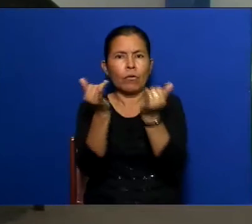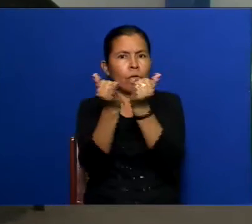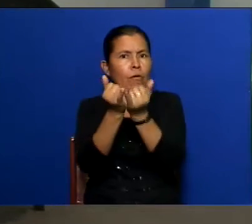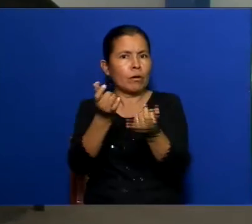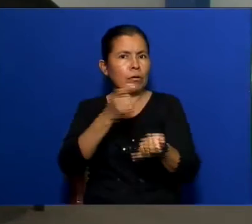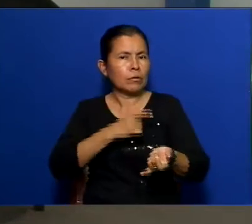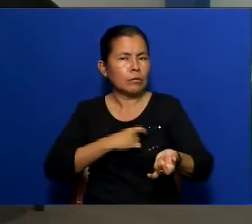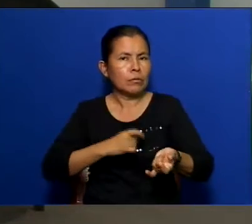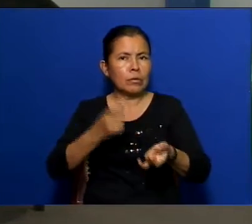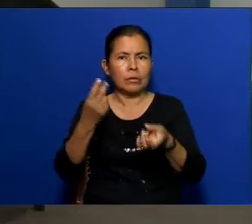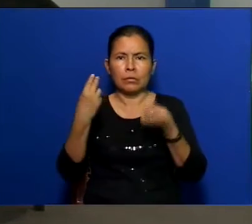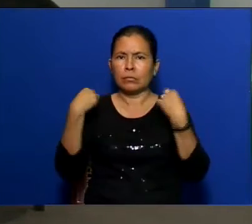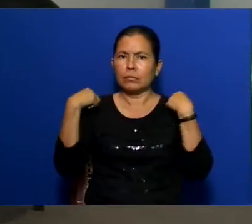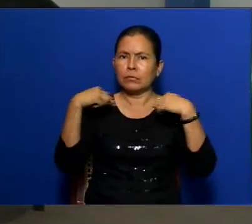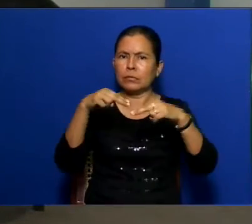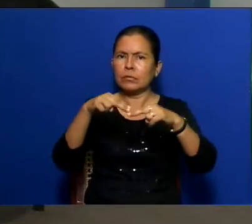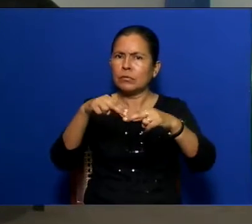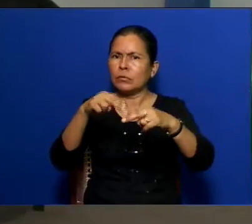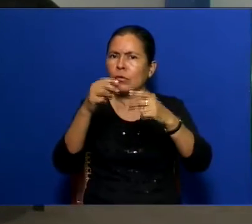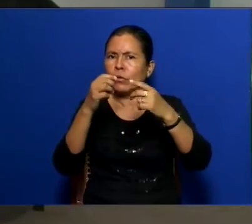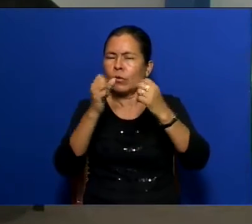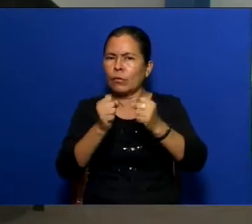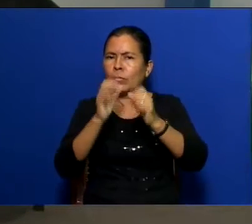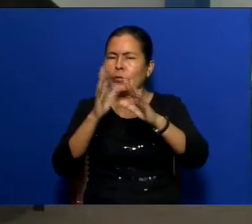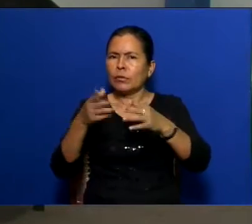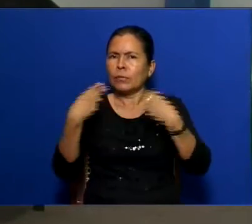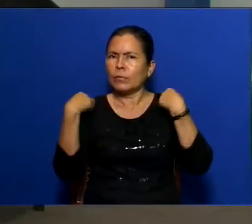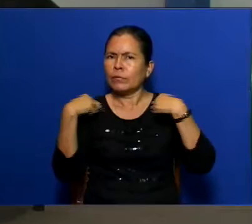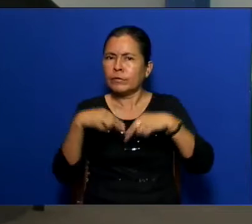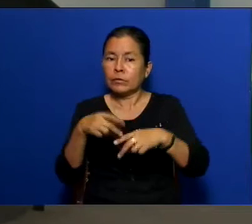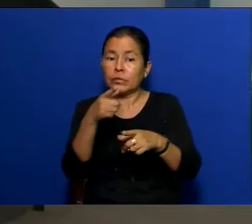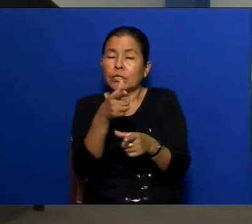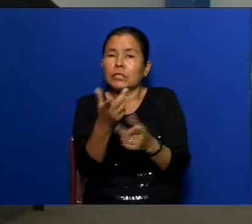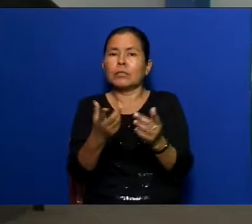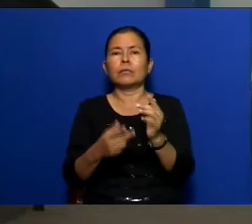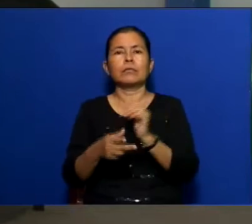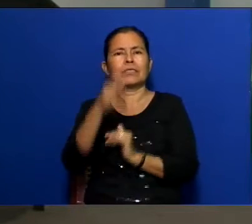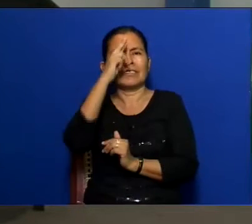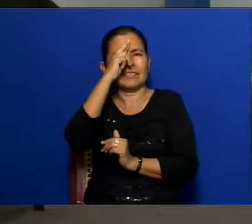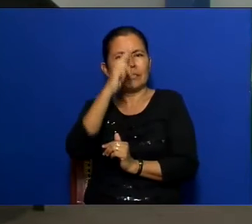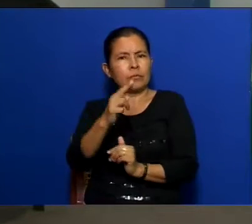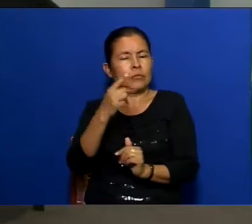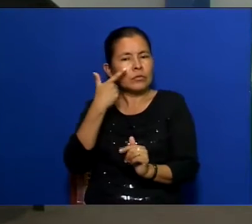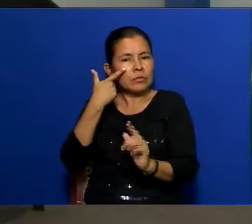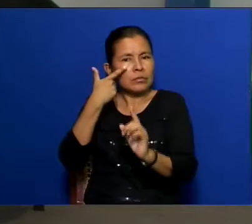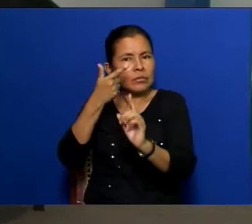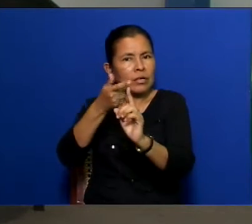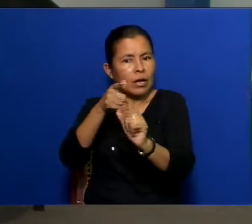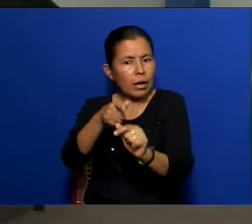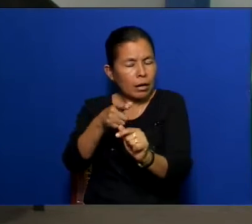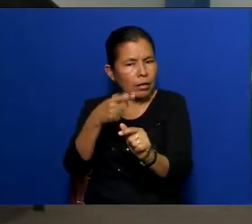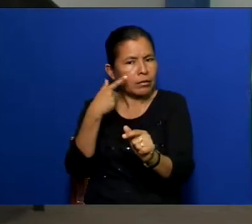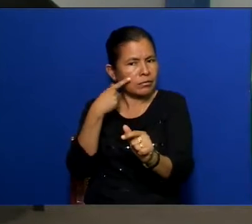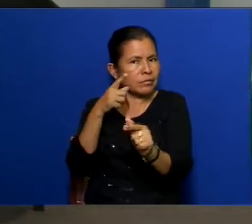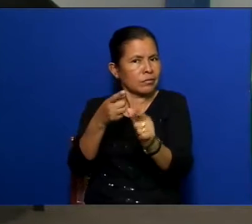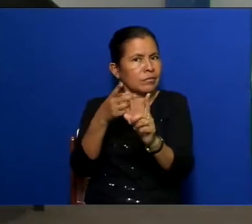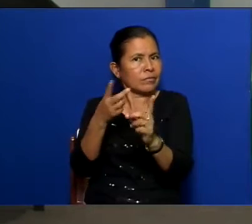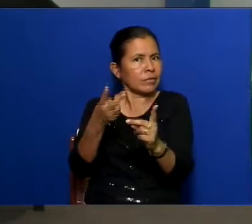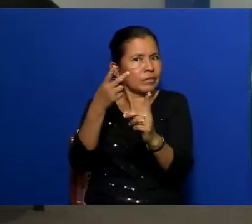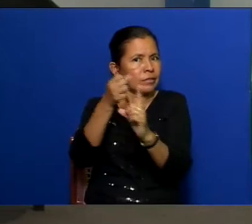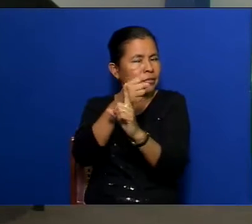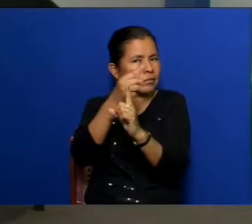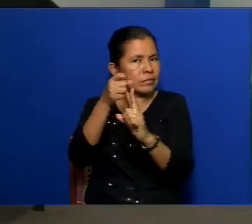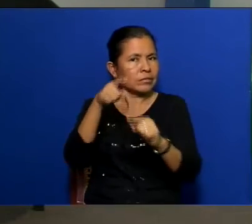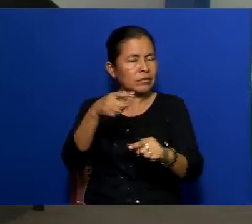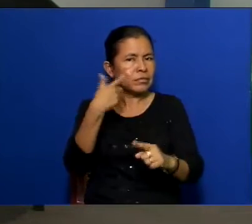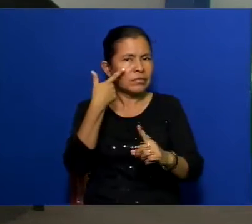los profesores, los maestros, las maestras tienen un alto nivel de responsabilidad para detectar a los niños y las niñas que estén sufriendo hechos de